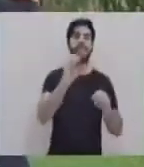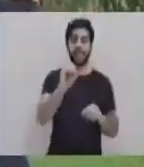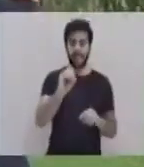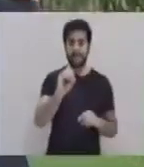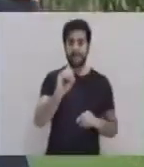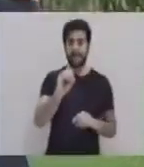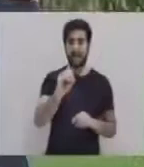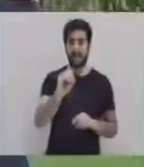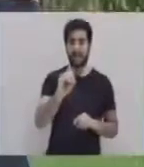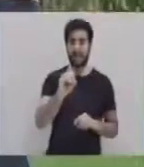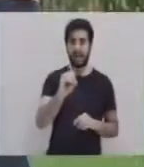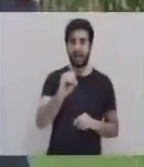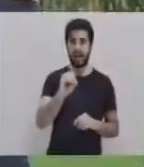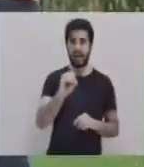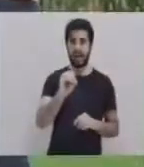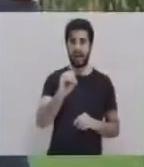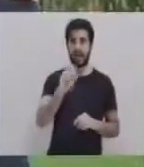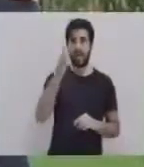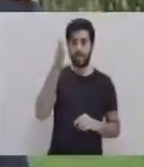70